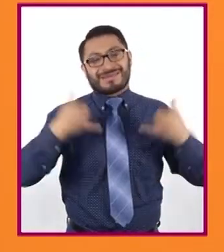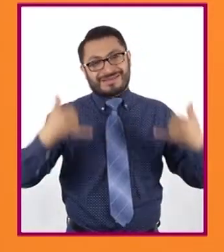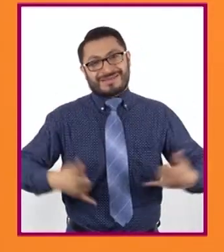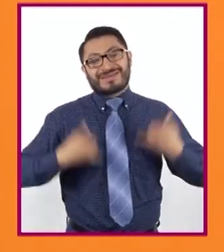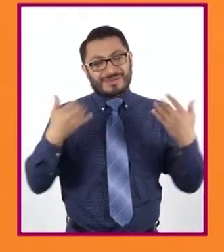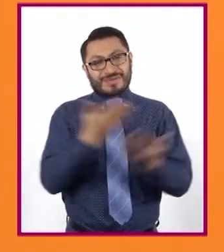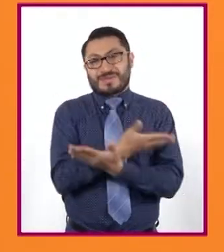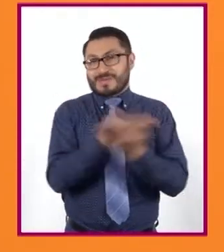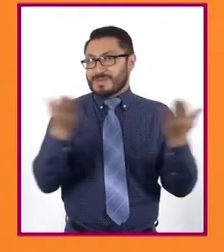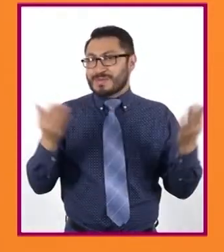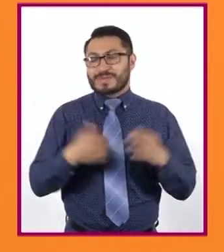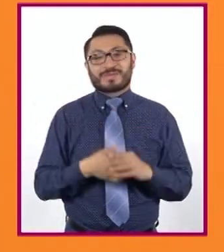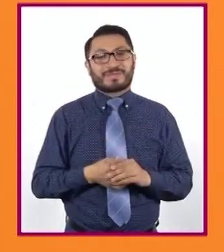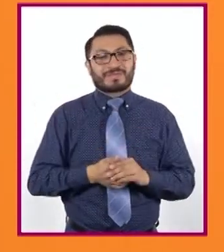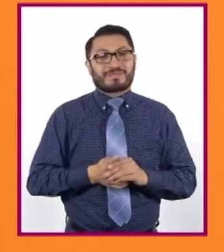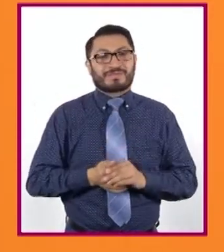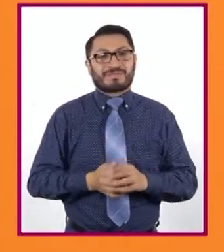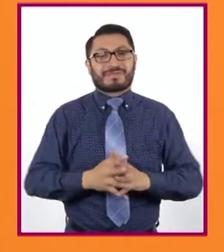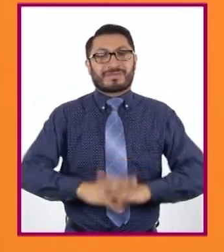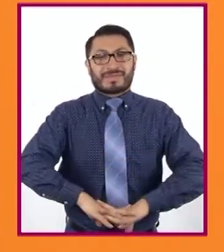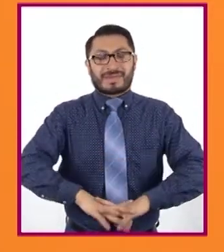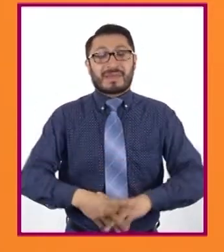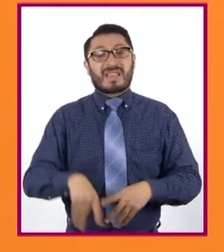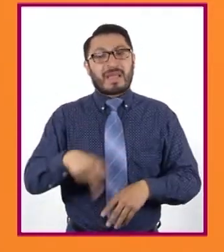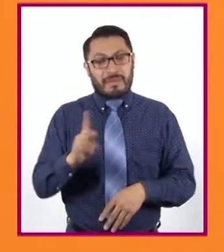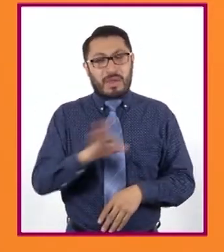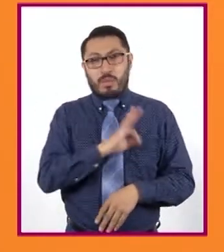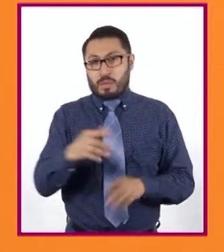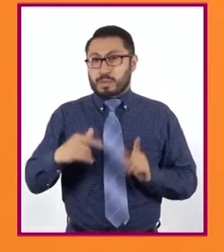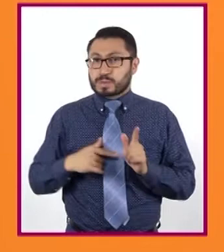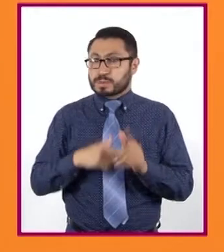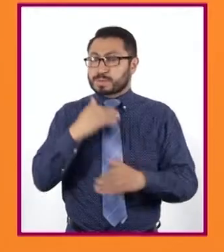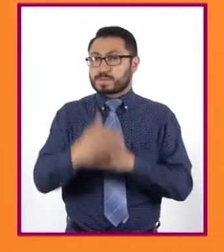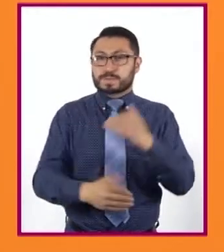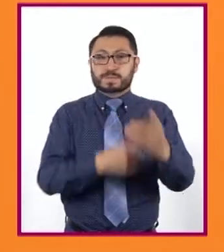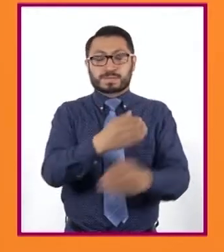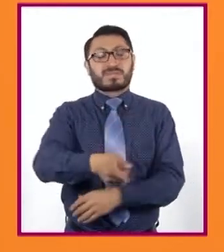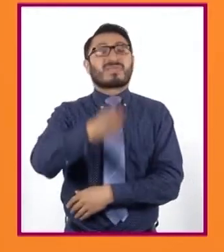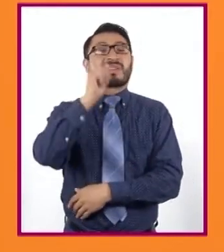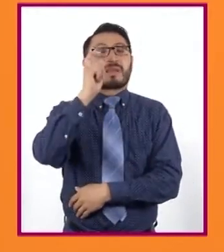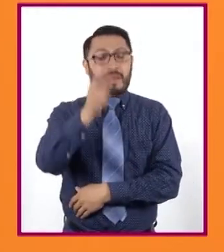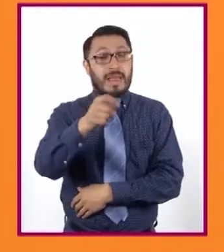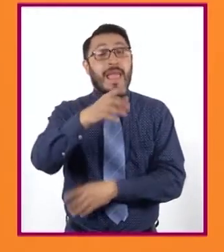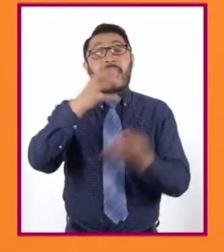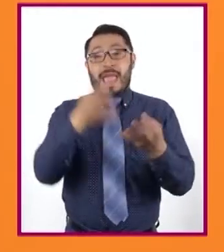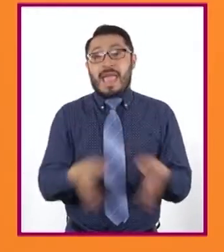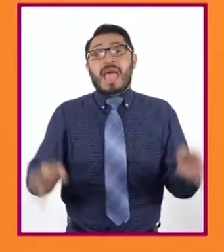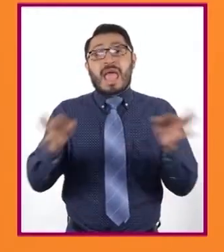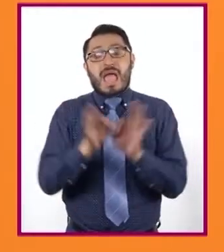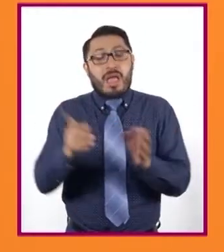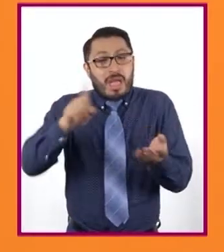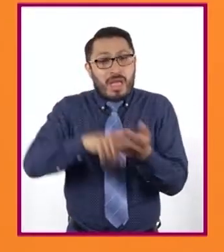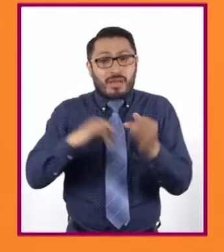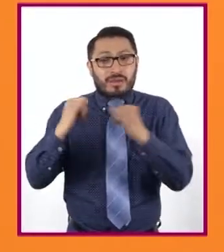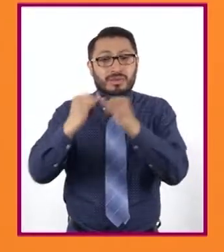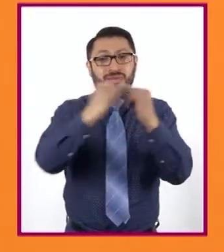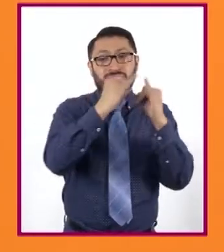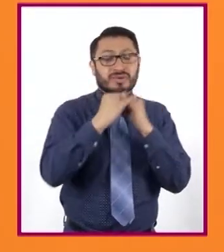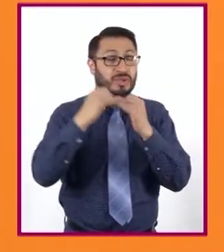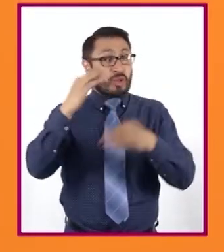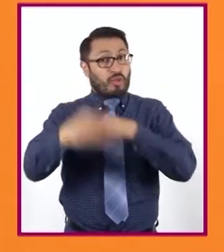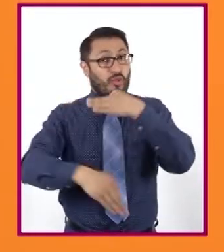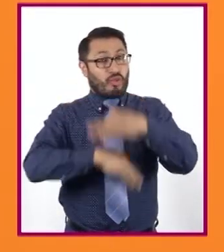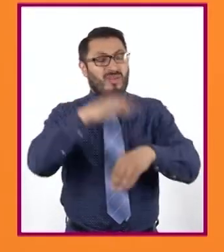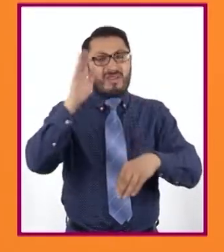adolescentes. Pero se puede avanzar sobre este punto. Para ello, es importante que las instituciones, que son las